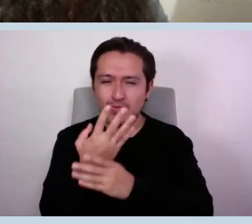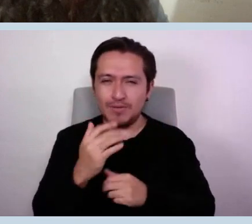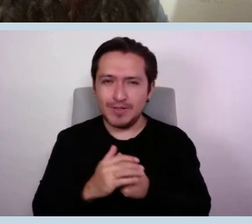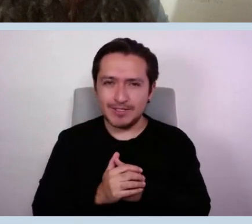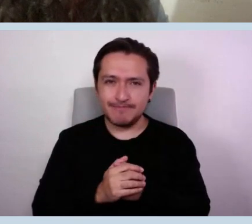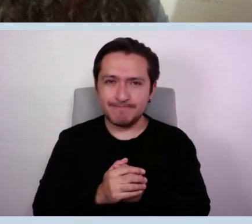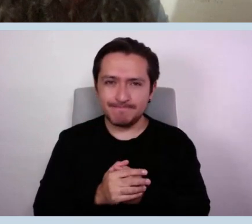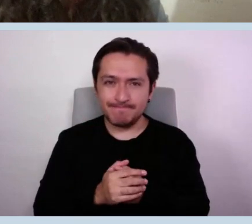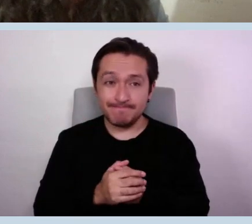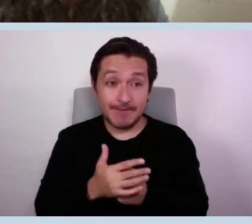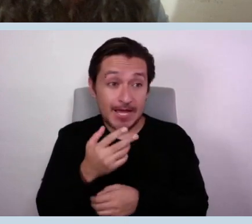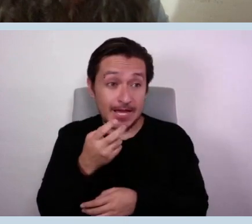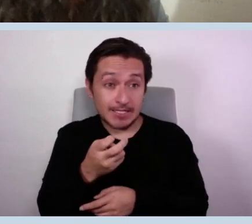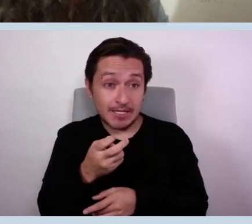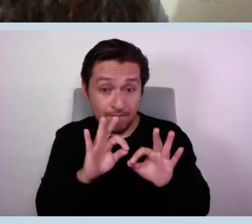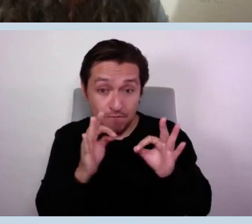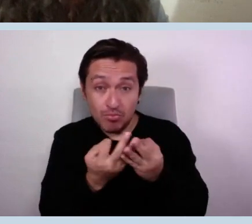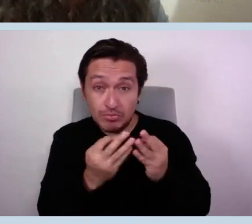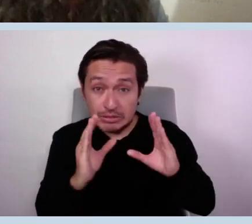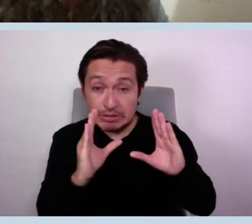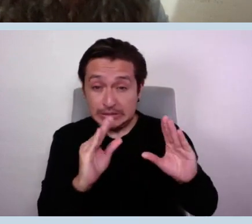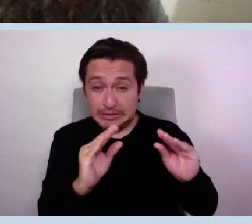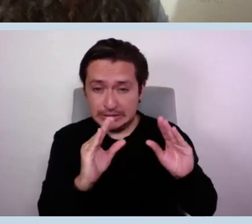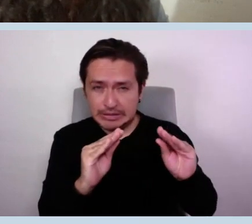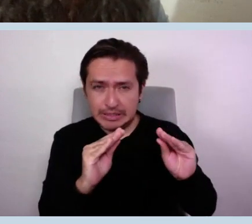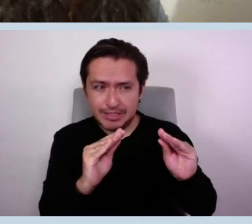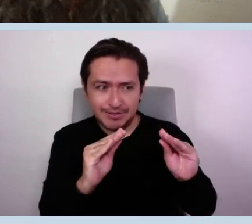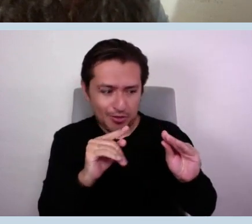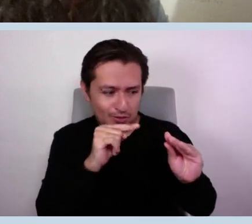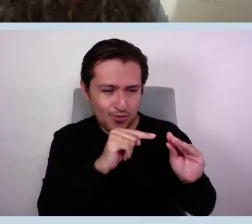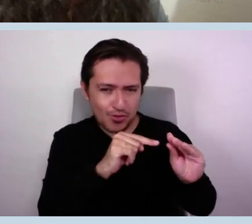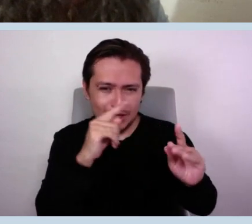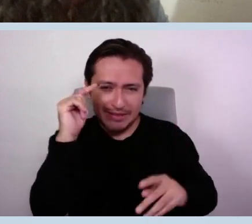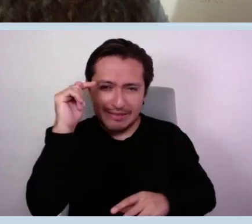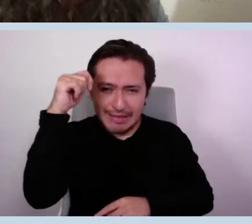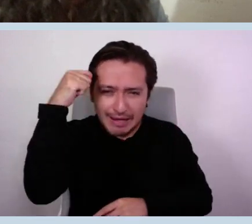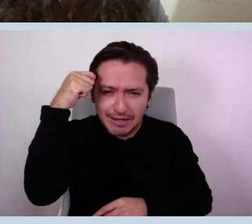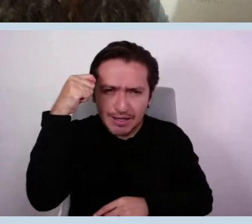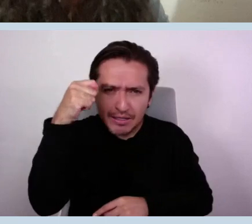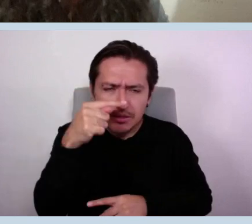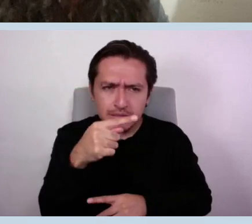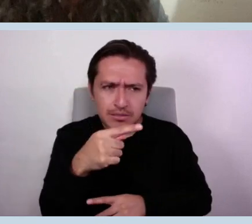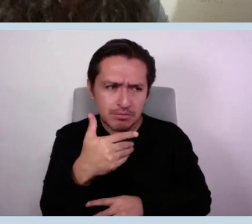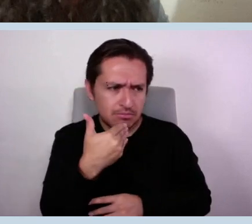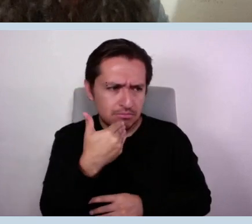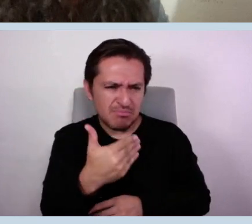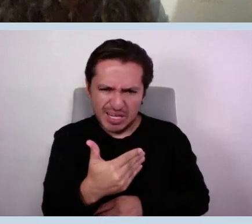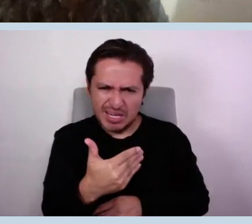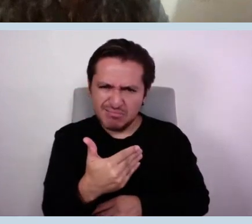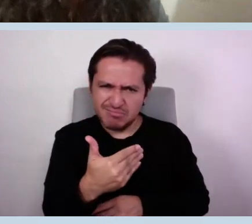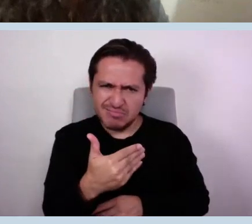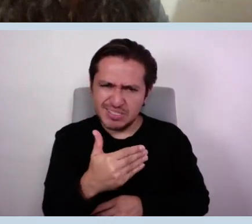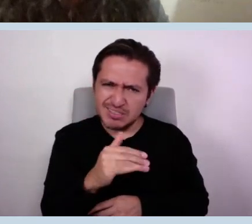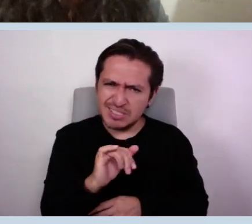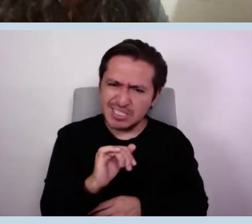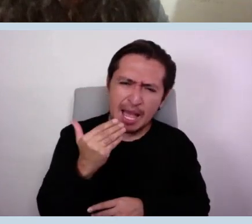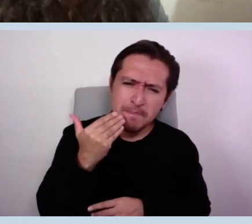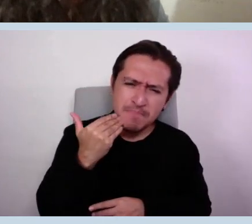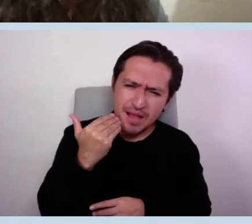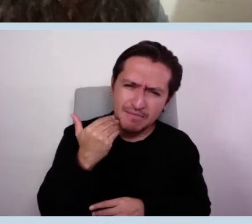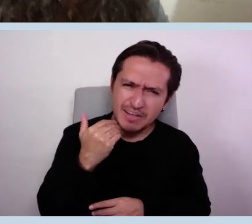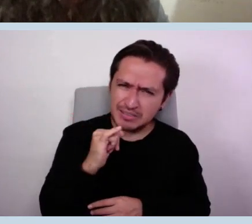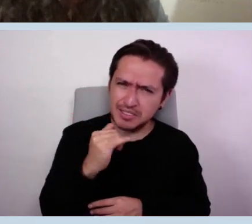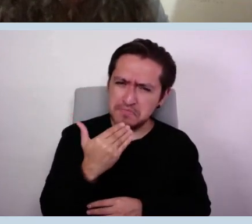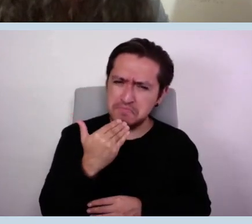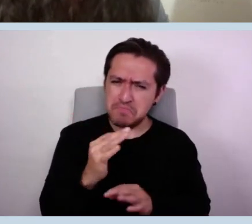tenemos en o que nos enseñaron o que tuvimos en las escuelas Son convenientes son seguras son amables Cuáles son las que sí